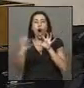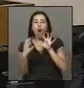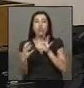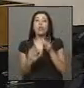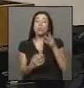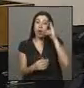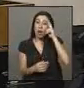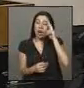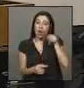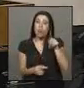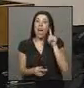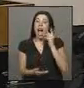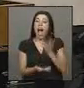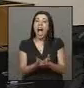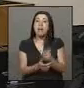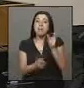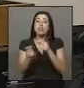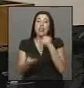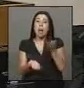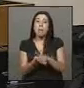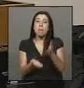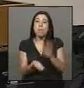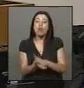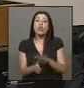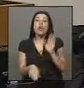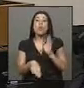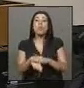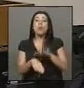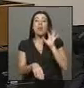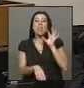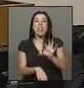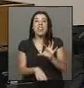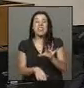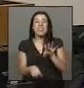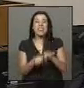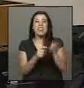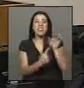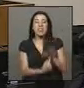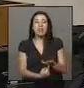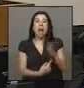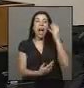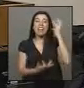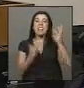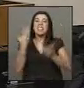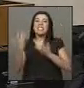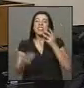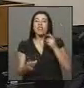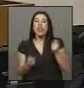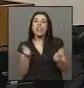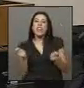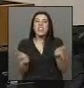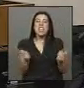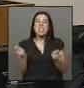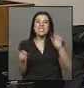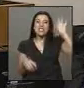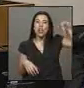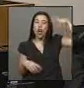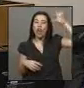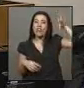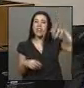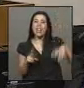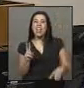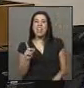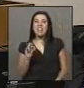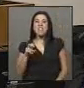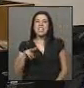la violencia de la discriminación, desde el incendio de la discoteca Divin acá en Valparaíso, o los asesinatos de Daniel Zamudio